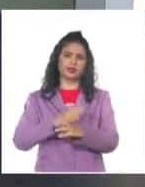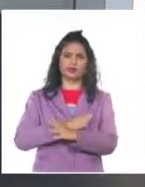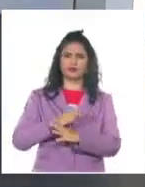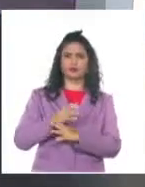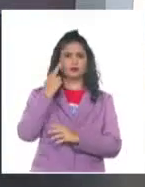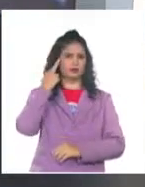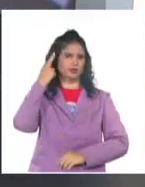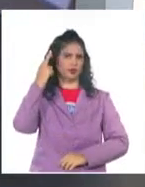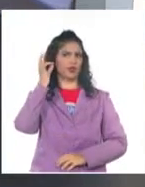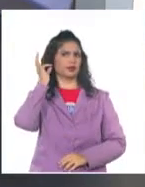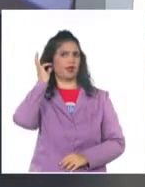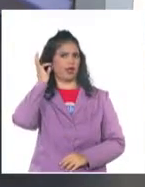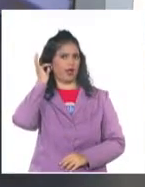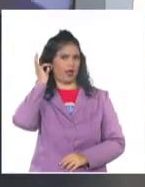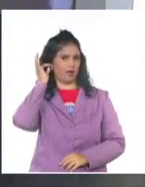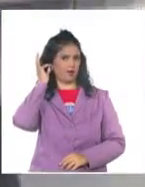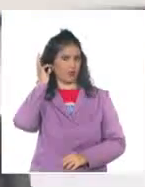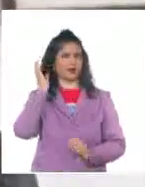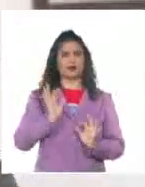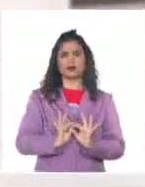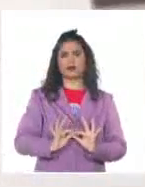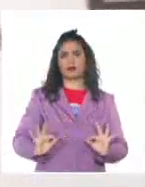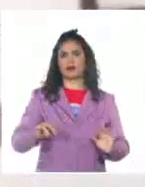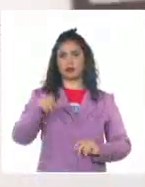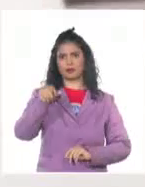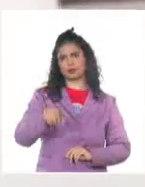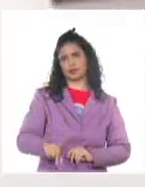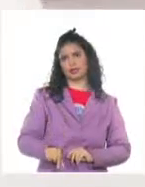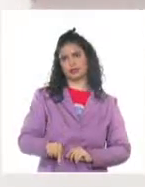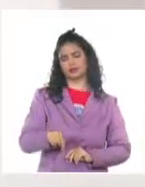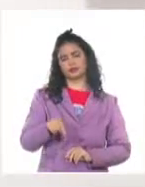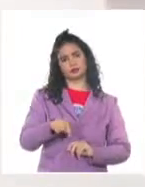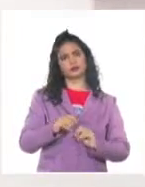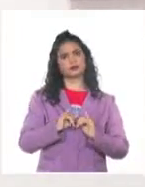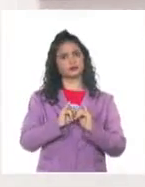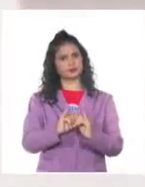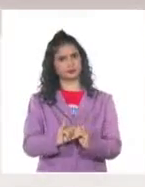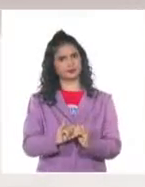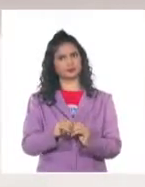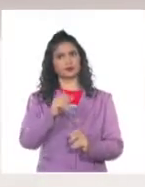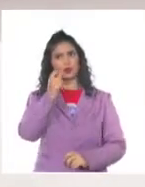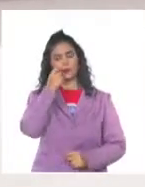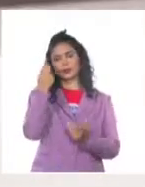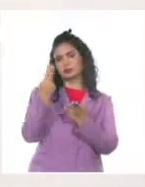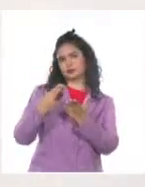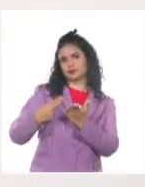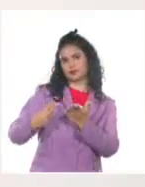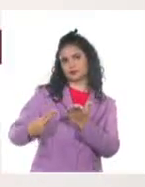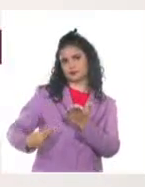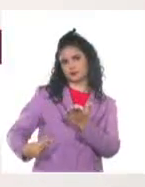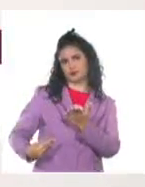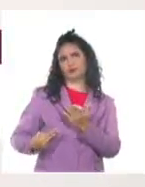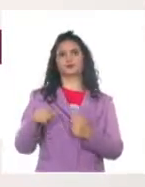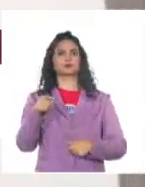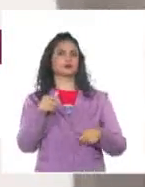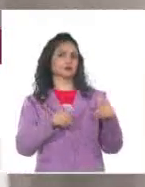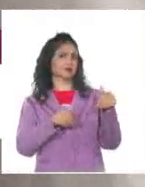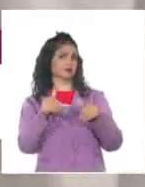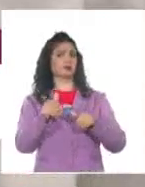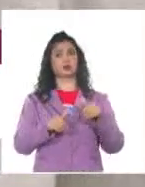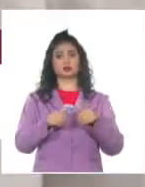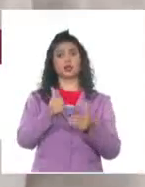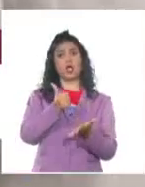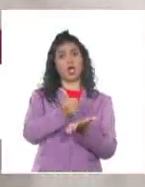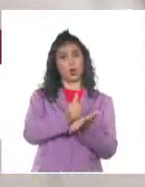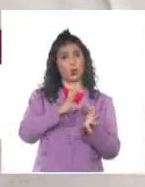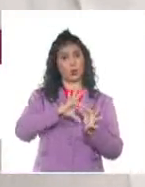maestra Antoneiris. Tenemos el reporte. El destacado artista plástico Agustín Villafaña regresa a su ciudad natal luego de